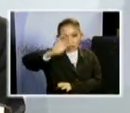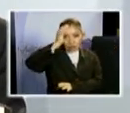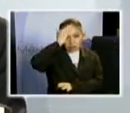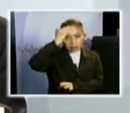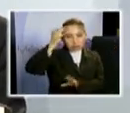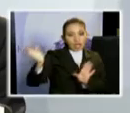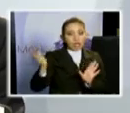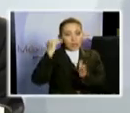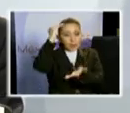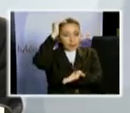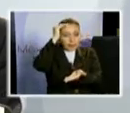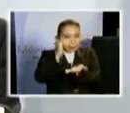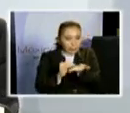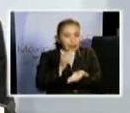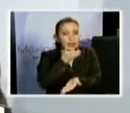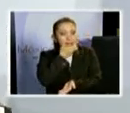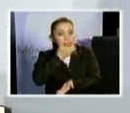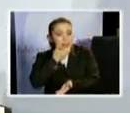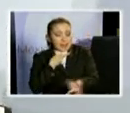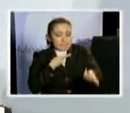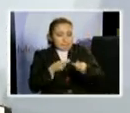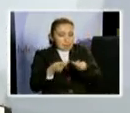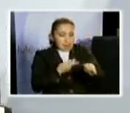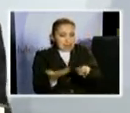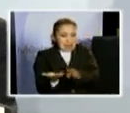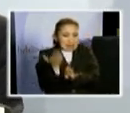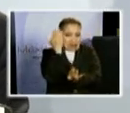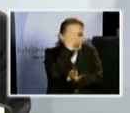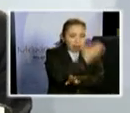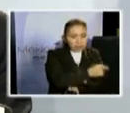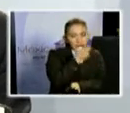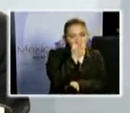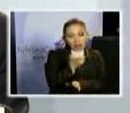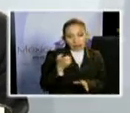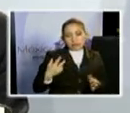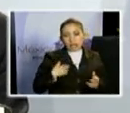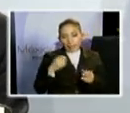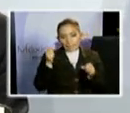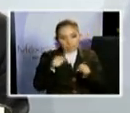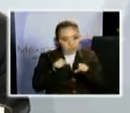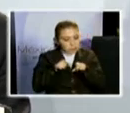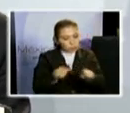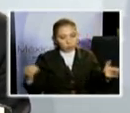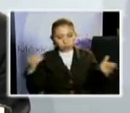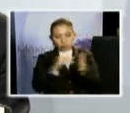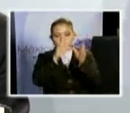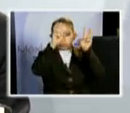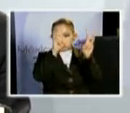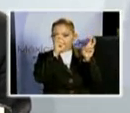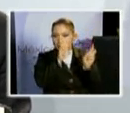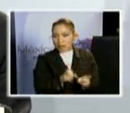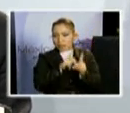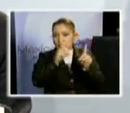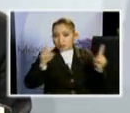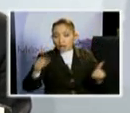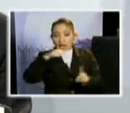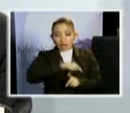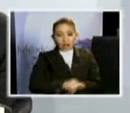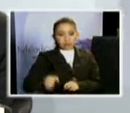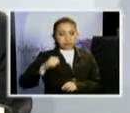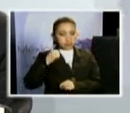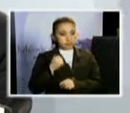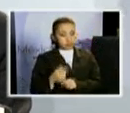mitigación, la adaptación y las medidas de implementación son parte de una misma agenda de desarrollo y que un régimen